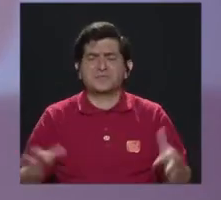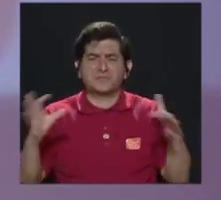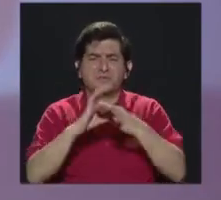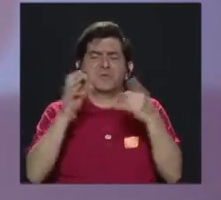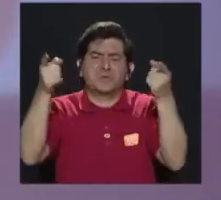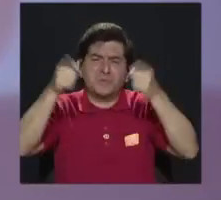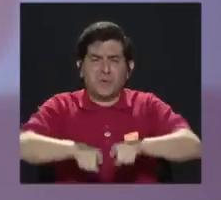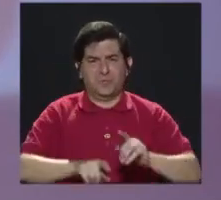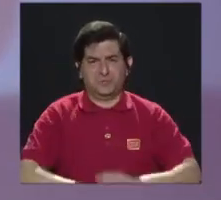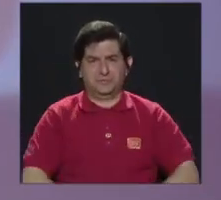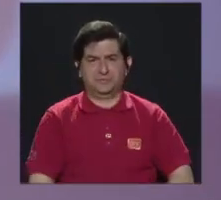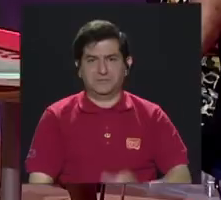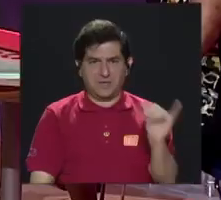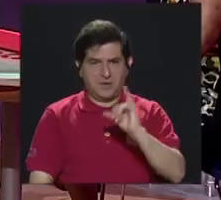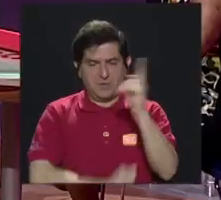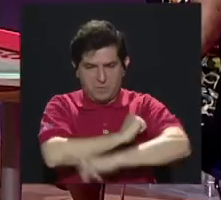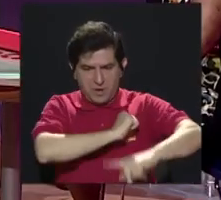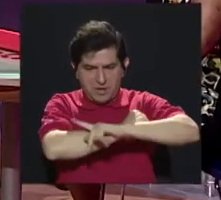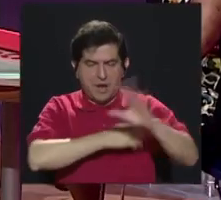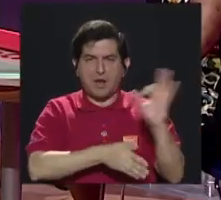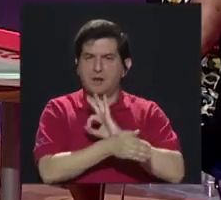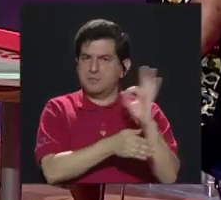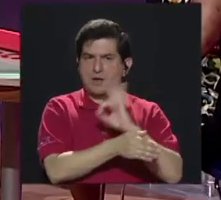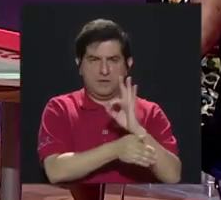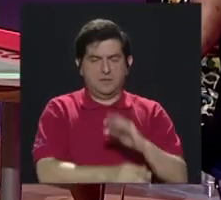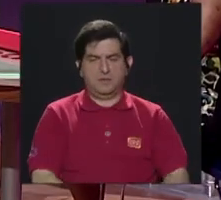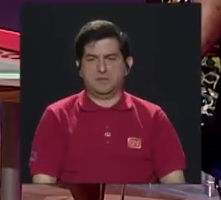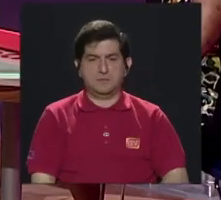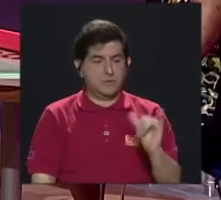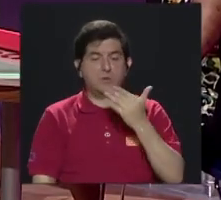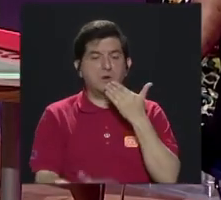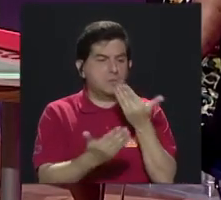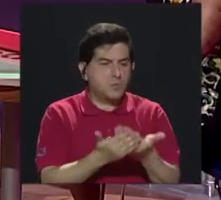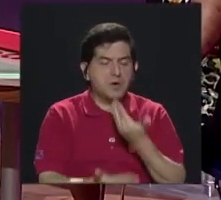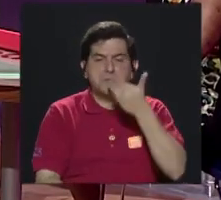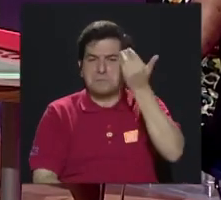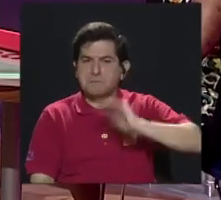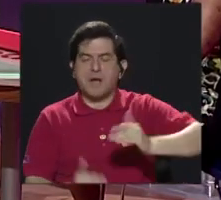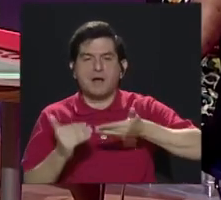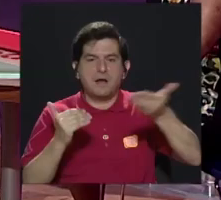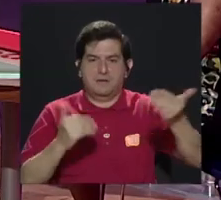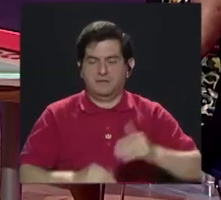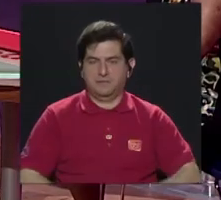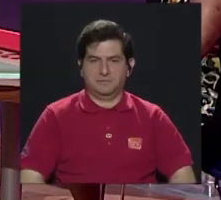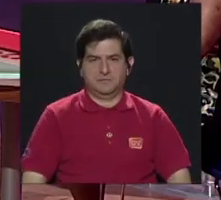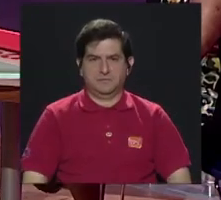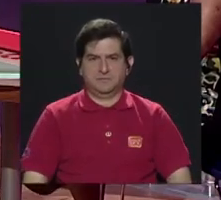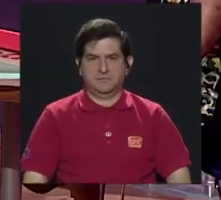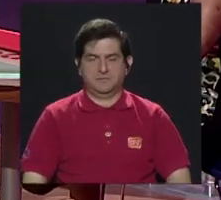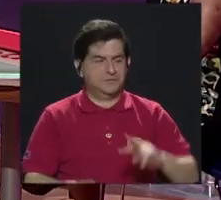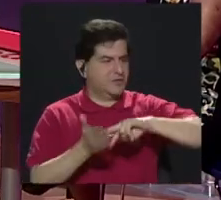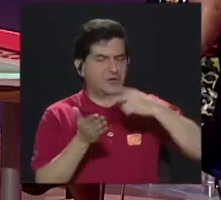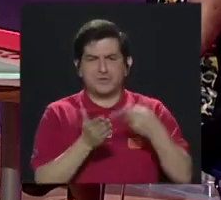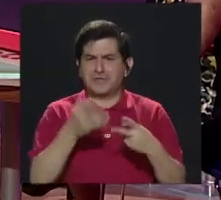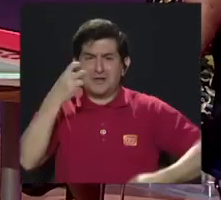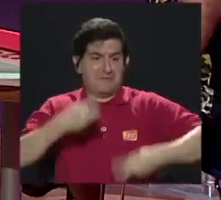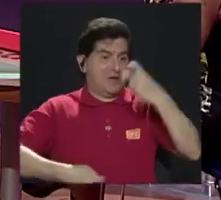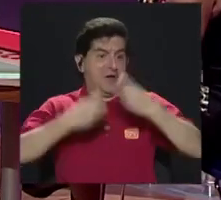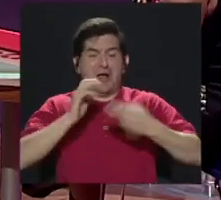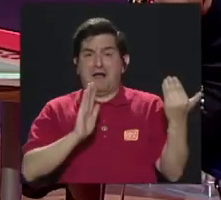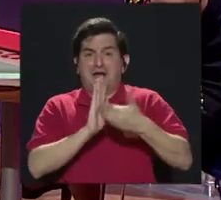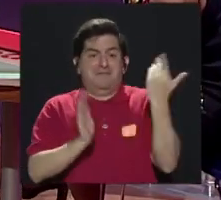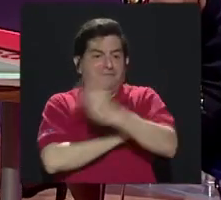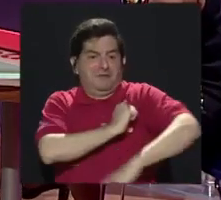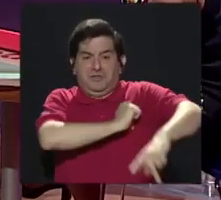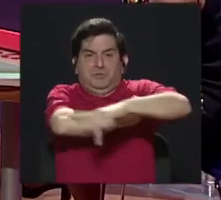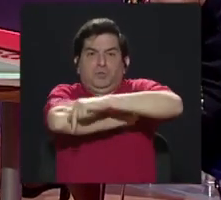hecho. Igual el país sigue funcionando igual con lo bueno y con lo malo. O sea, no hay ninguna catástrofe que haya afectado al